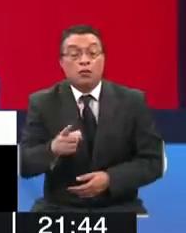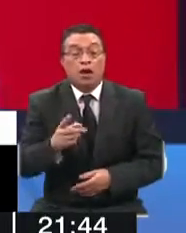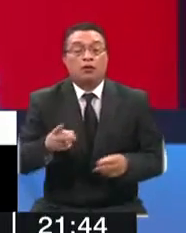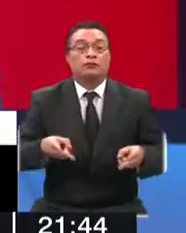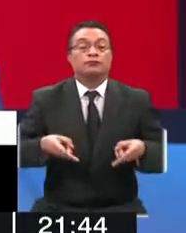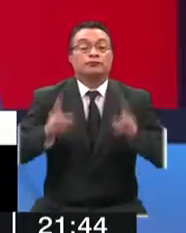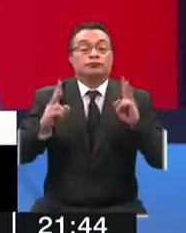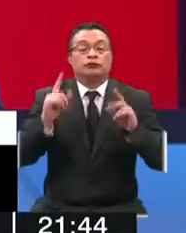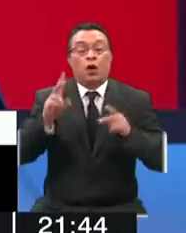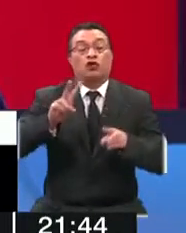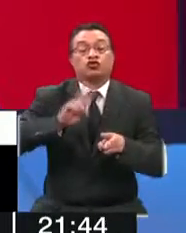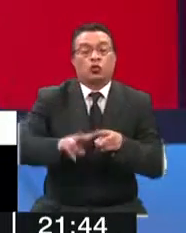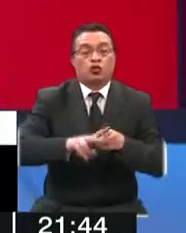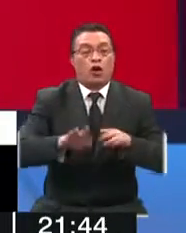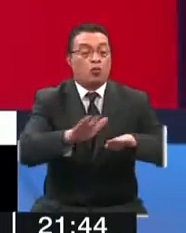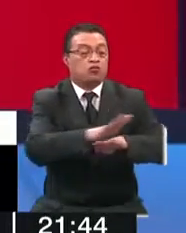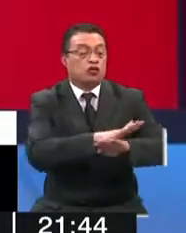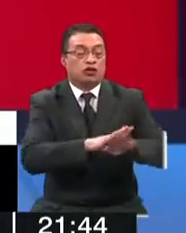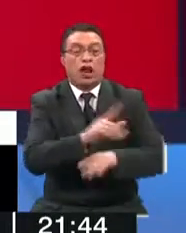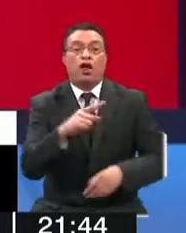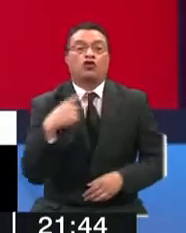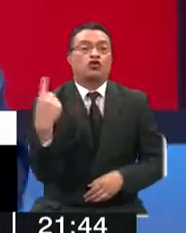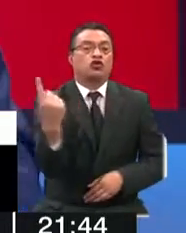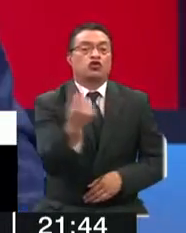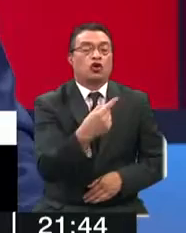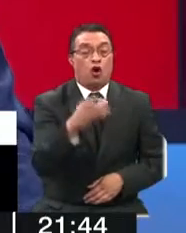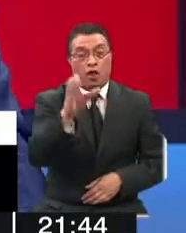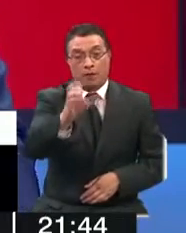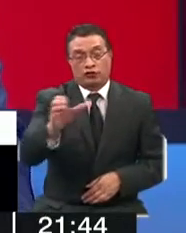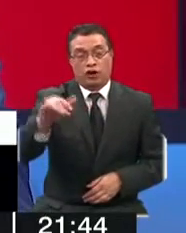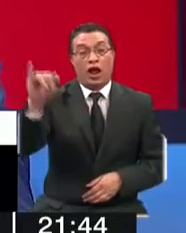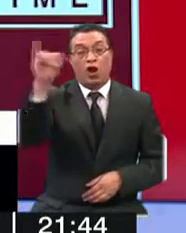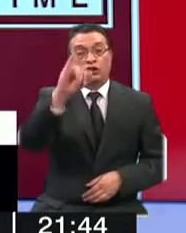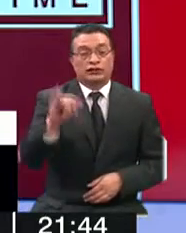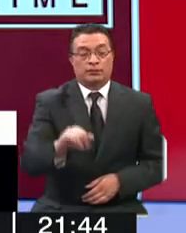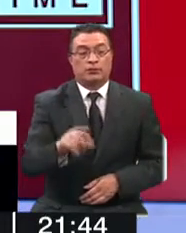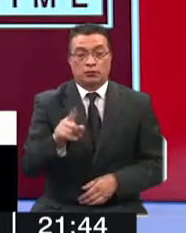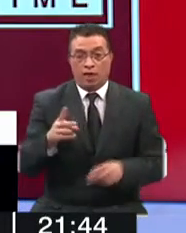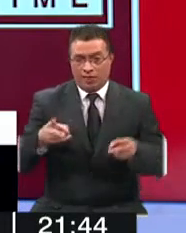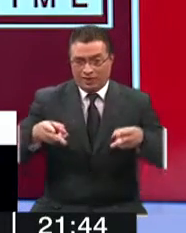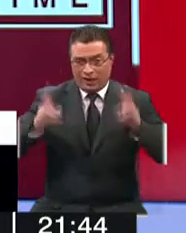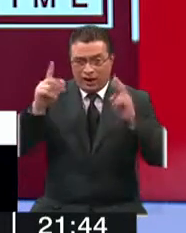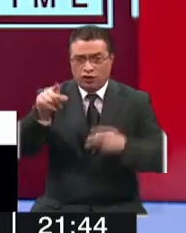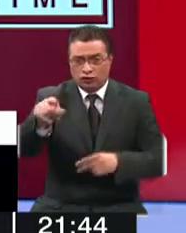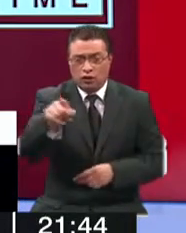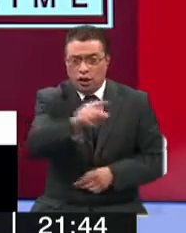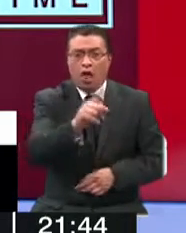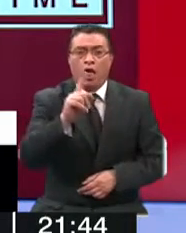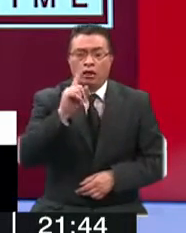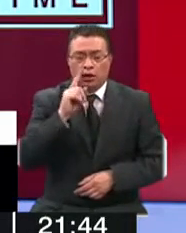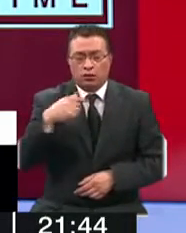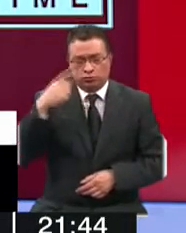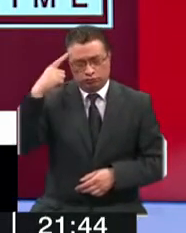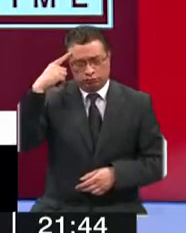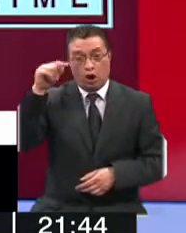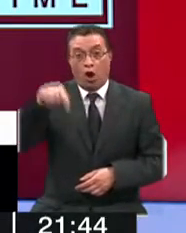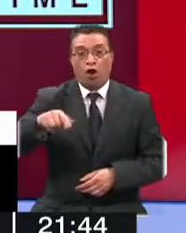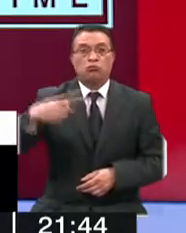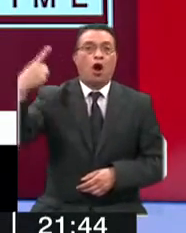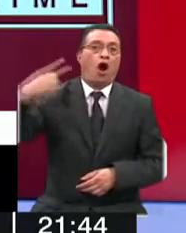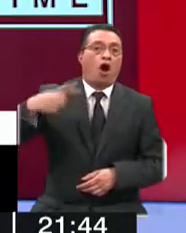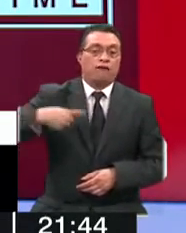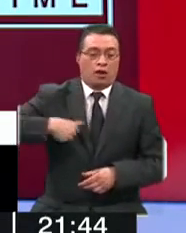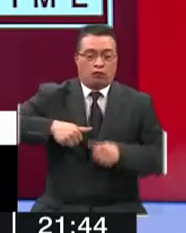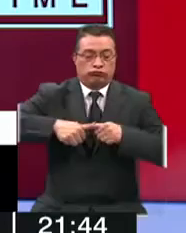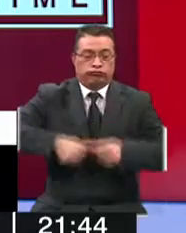un cauce de solución y proteger a todos los usuarios del ISAPRE en su conjunto. Pero no es un derecho básico de los usuarios tomar las determinaciones, porque hoy se les está obligando a estas